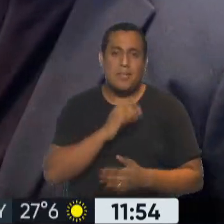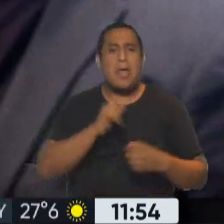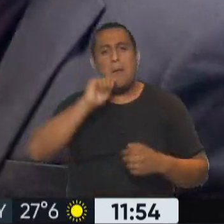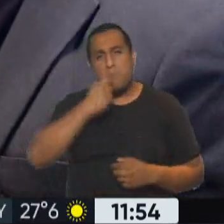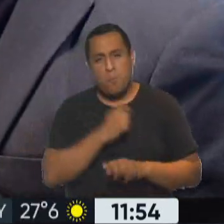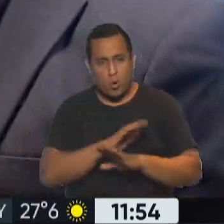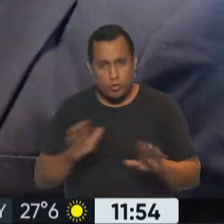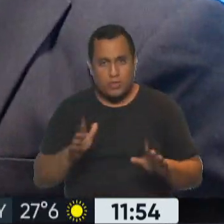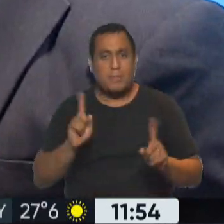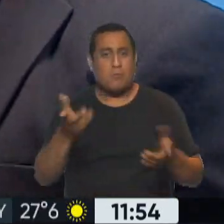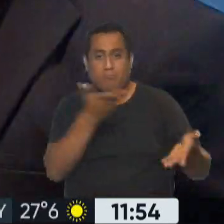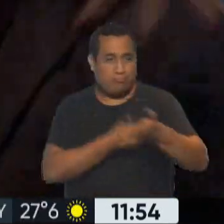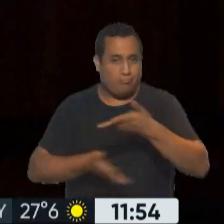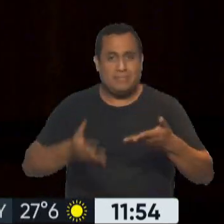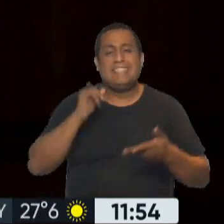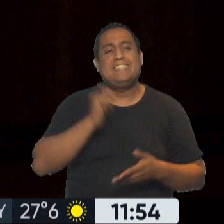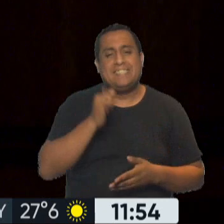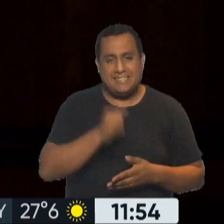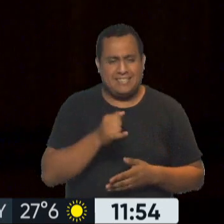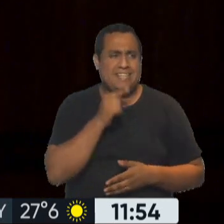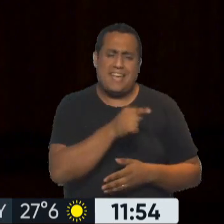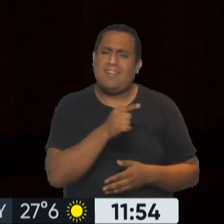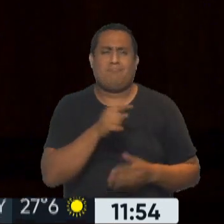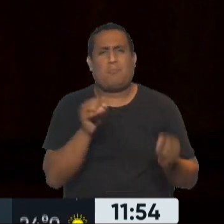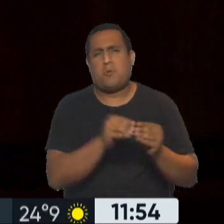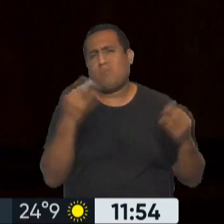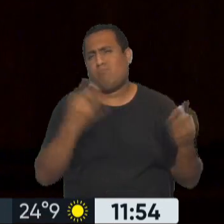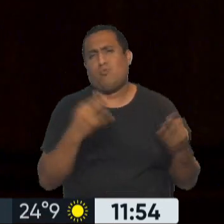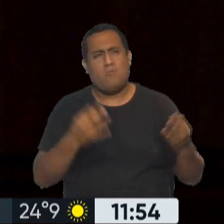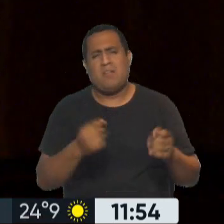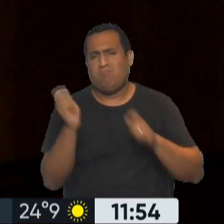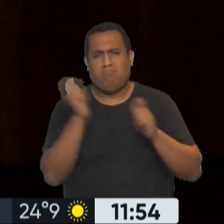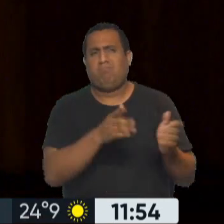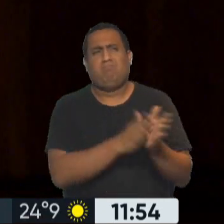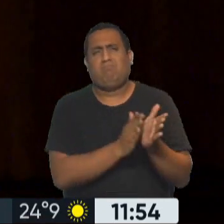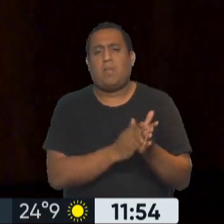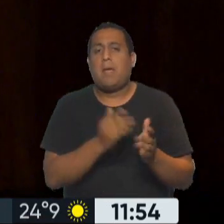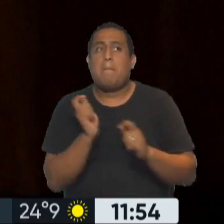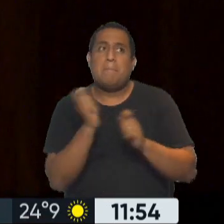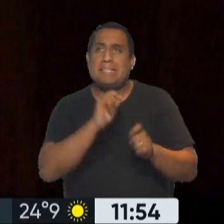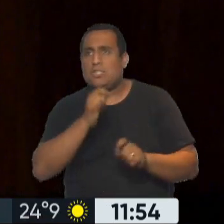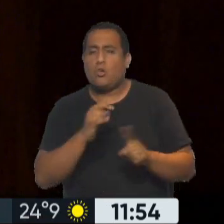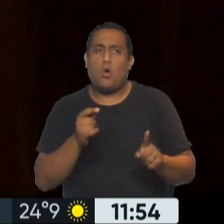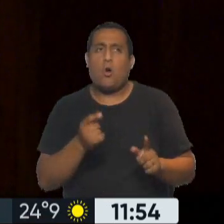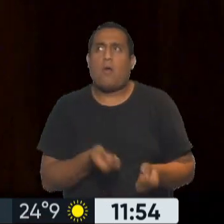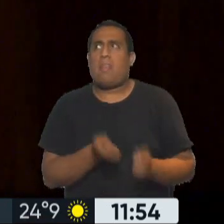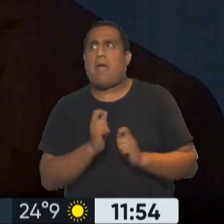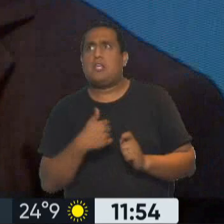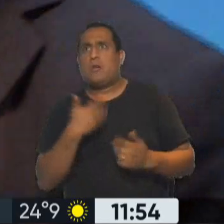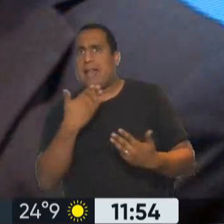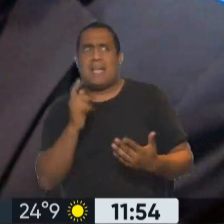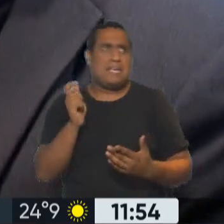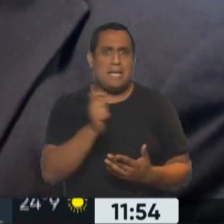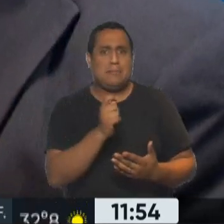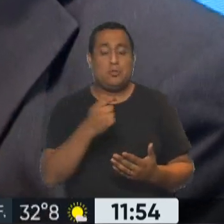además compartieron. Sí, claro, en Yossi, gran compañero, muy merecido. Uno no sabe si se lo van a dar o no, pensás, bueno, si me lo dan, ¿a quién agradezco? Yo me quedé en blanco y